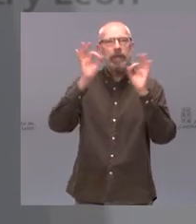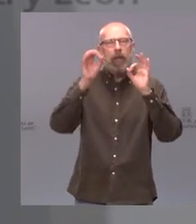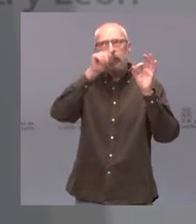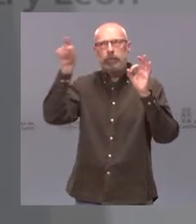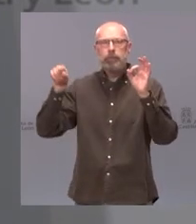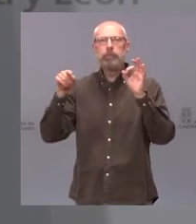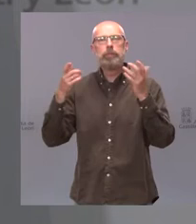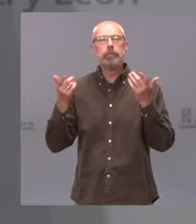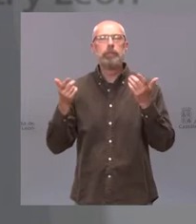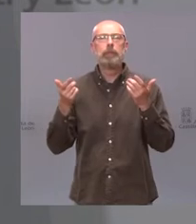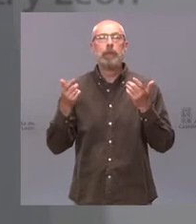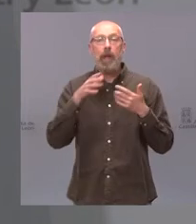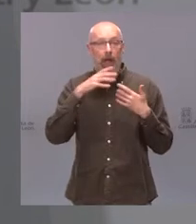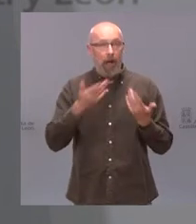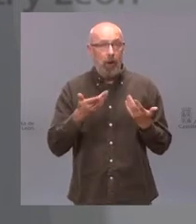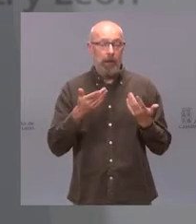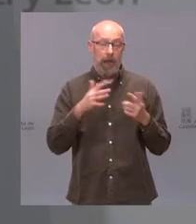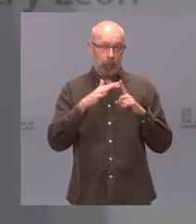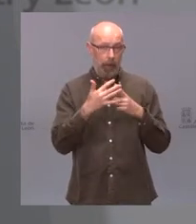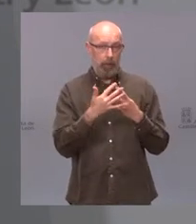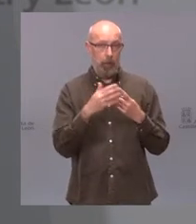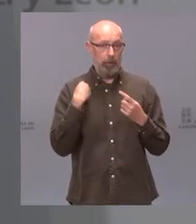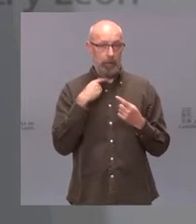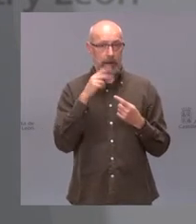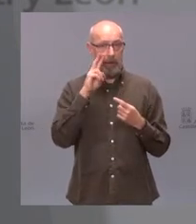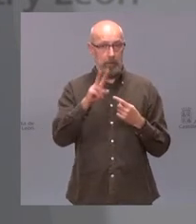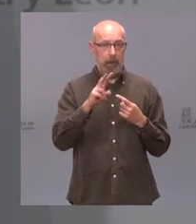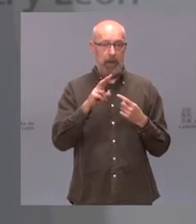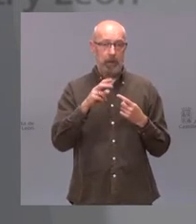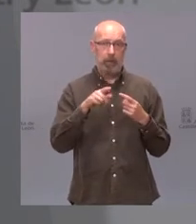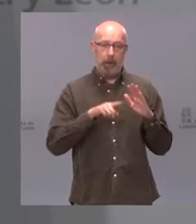pensábamos que en este momento, y dada la evolución y la evolución previsible,